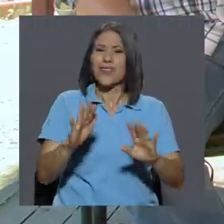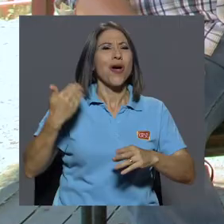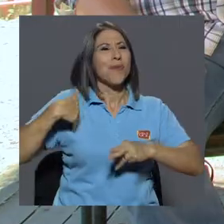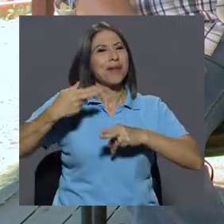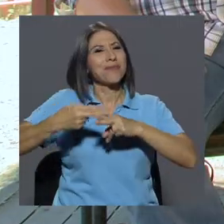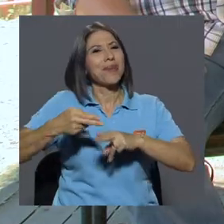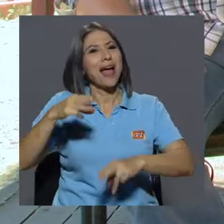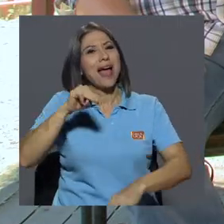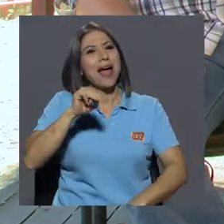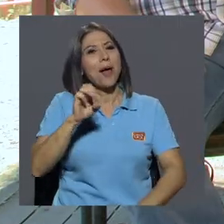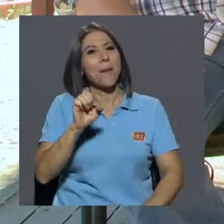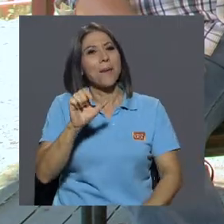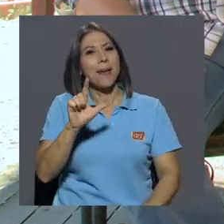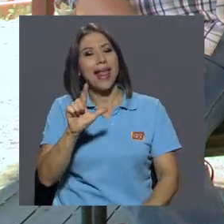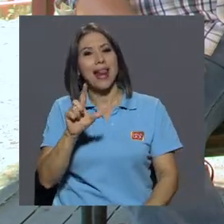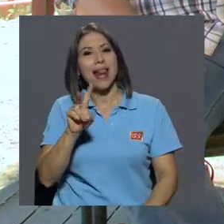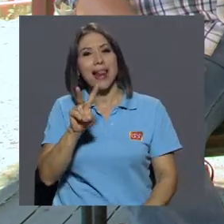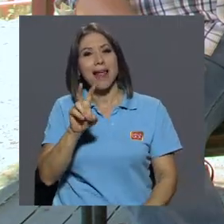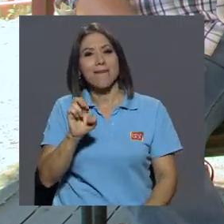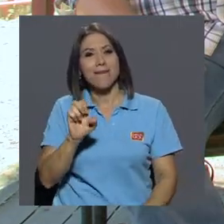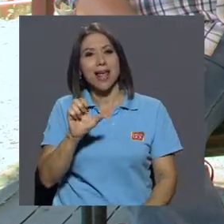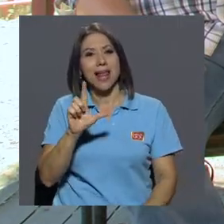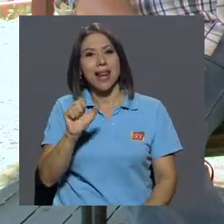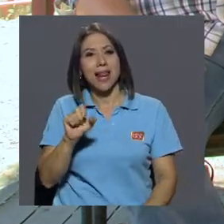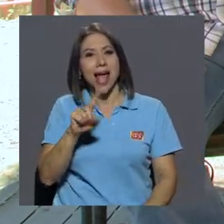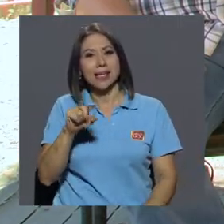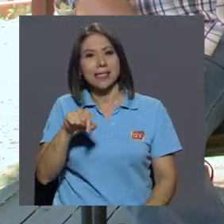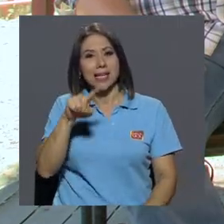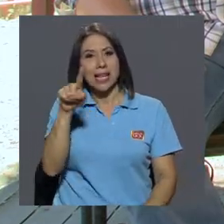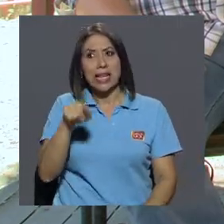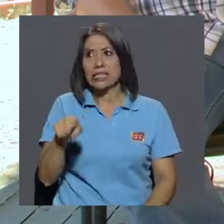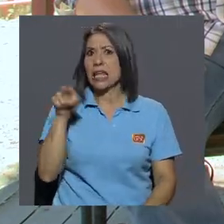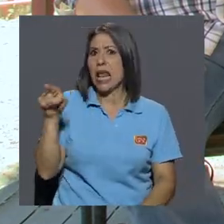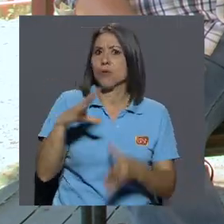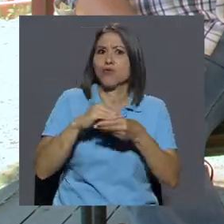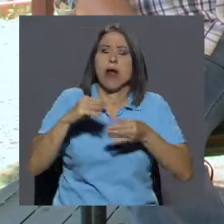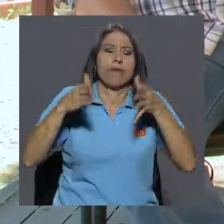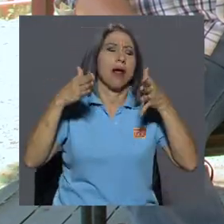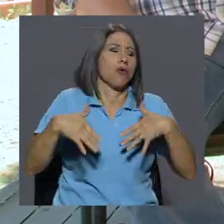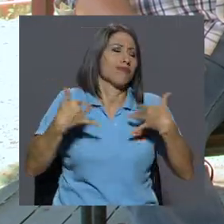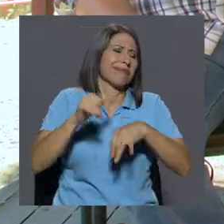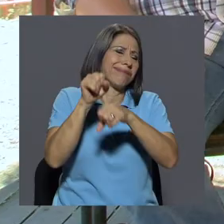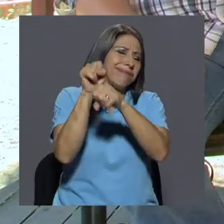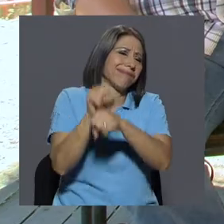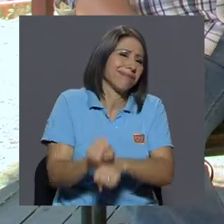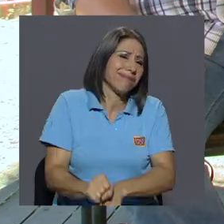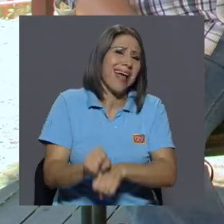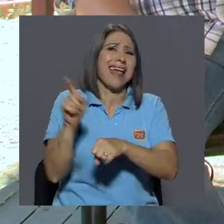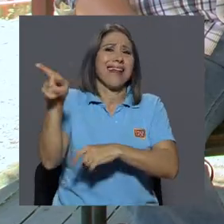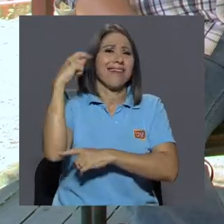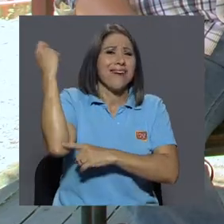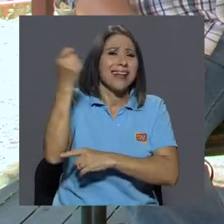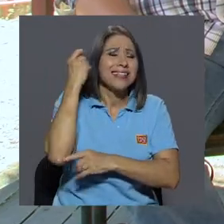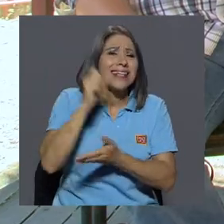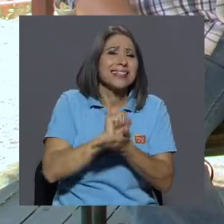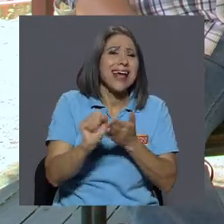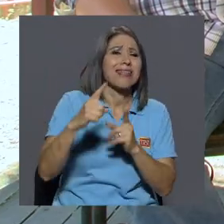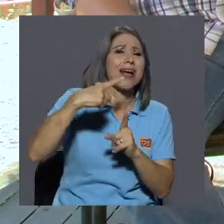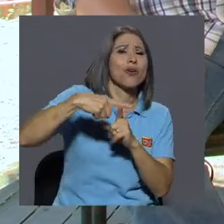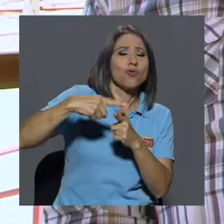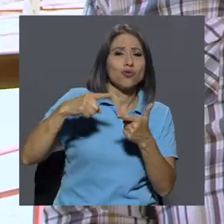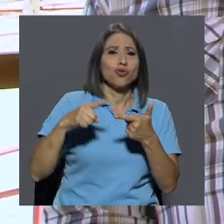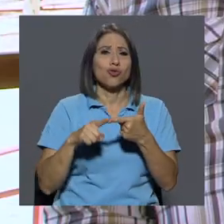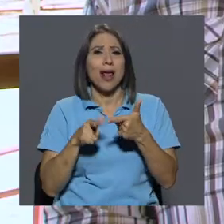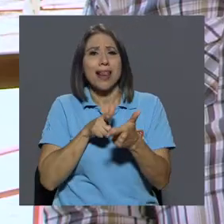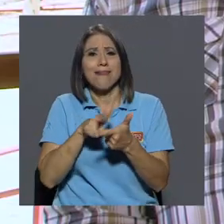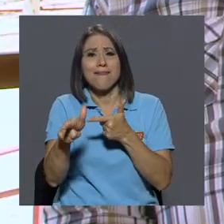Velázquez... Fue un narrador mítico, histórico, dentro de la bajura guanacasteca, Santa Cruz, Filadelfia, Liberia.